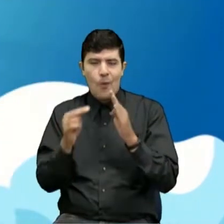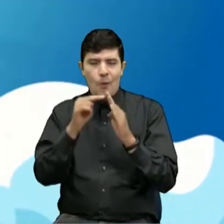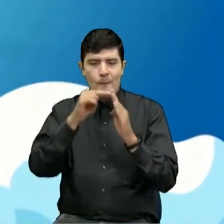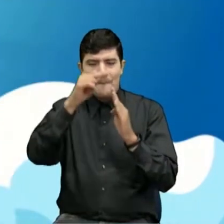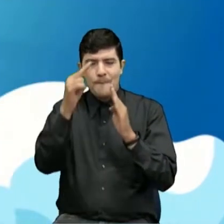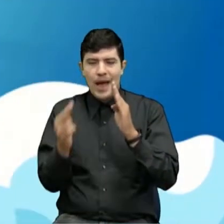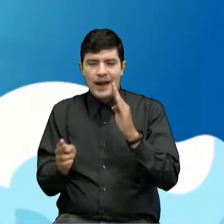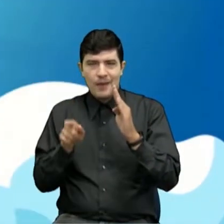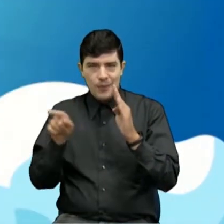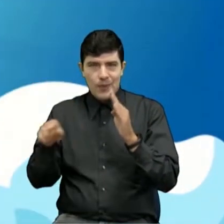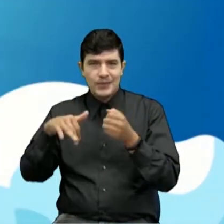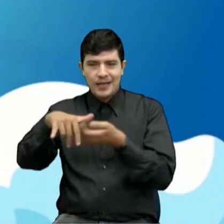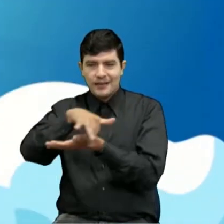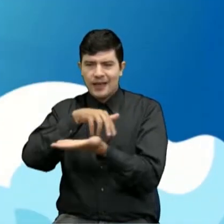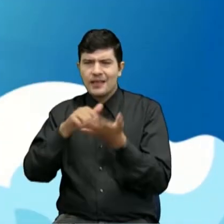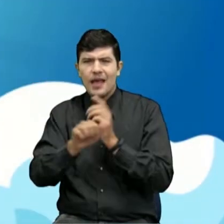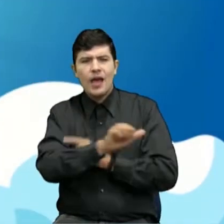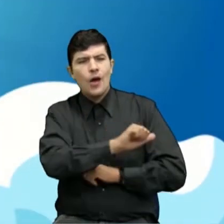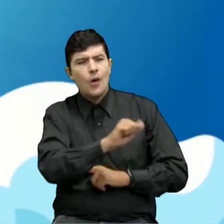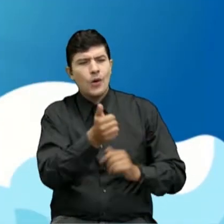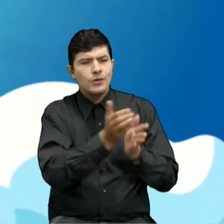con otro chiquillo.